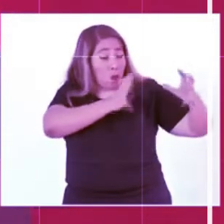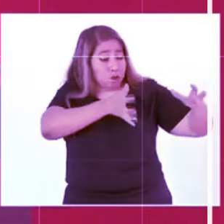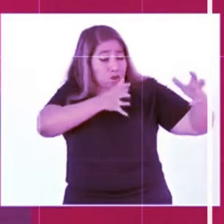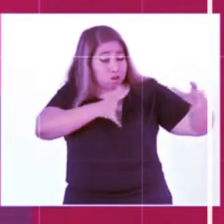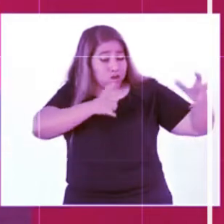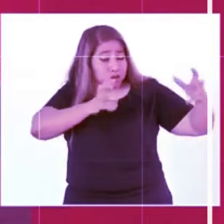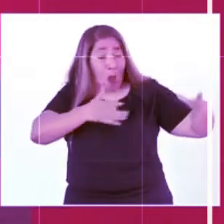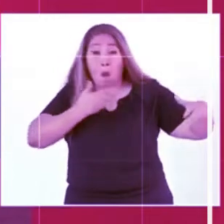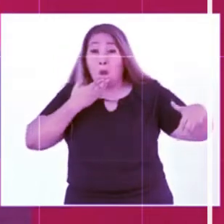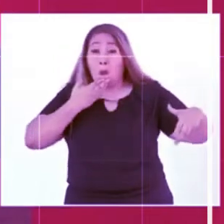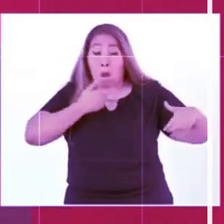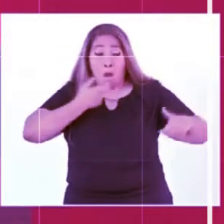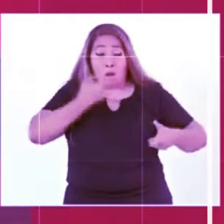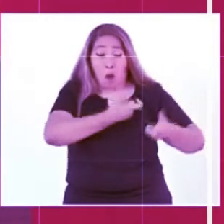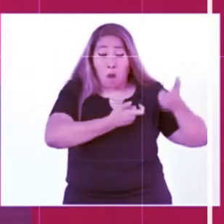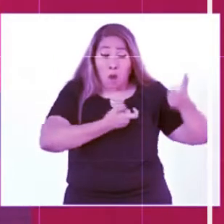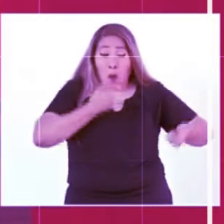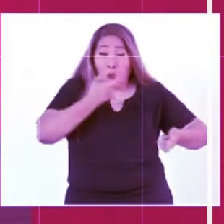y fortuna.